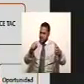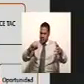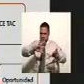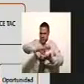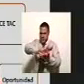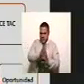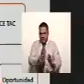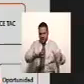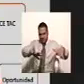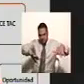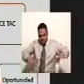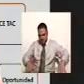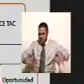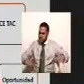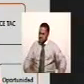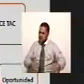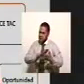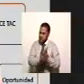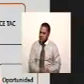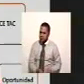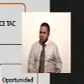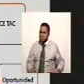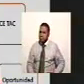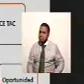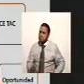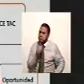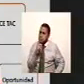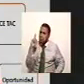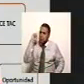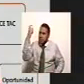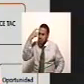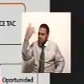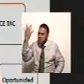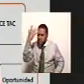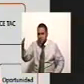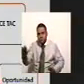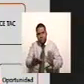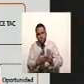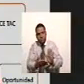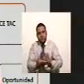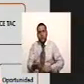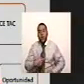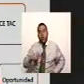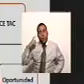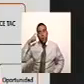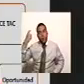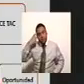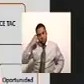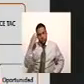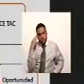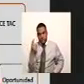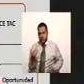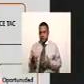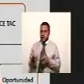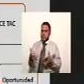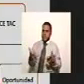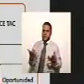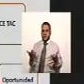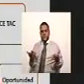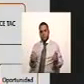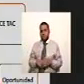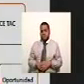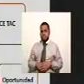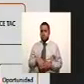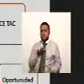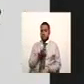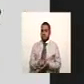adelante? ¿Y por qué no estaba cumpliendo el gobierno con las metas de reposición? Es decir, el gobierno dejó que la sobreoferta cabalgara en